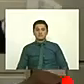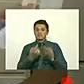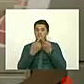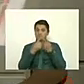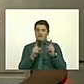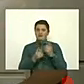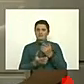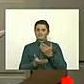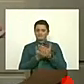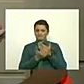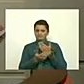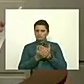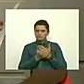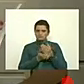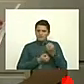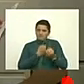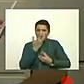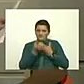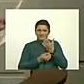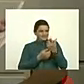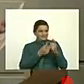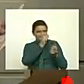Pero de acuerdo a las confesiones,